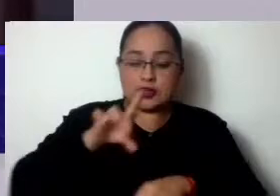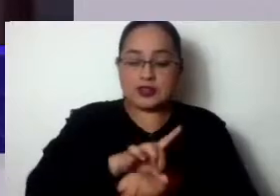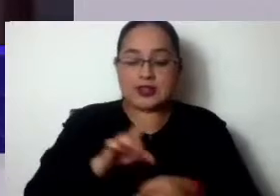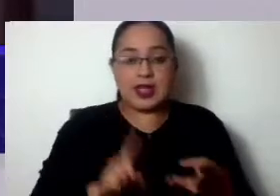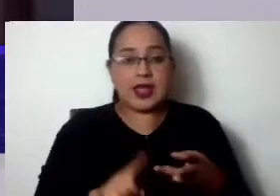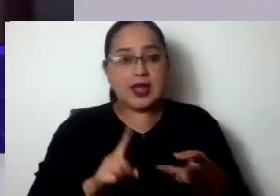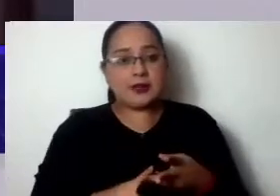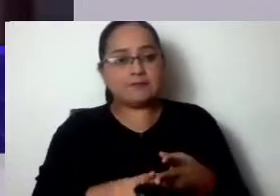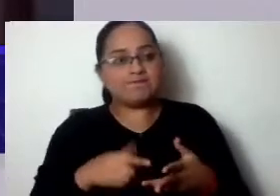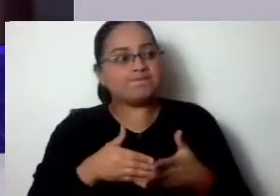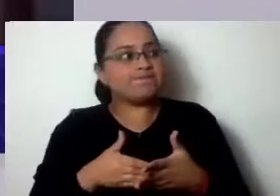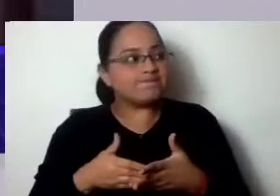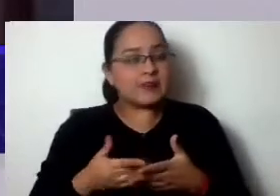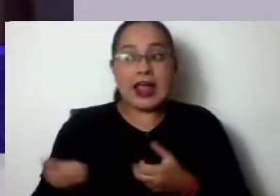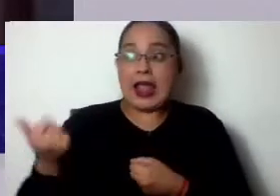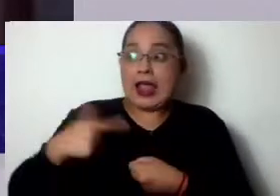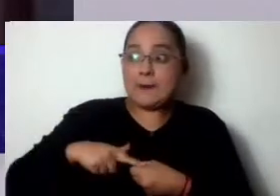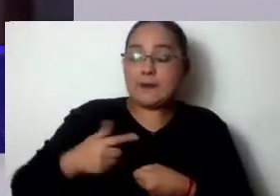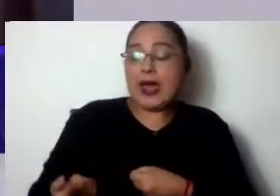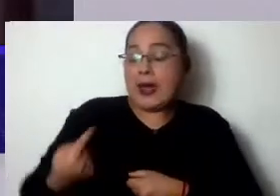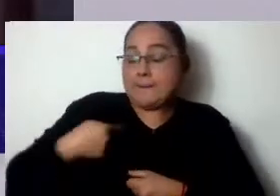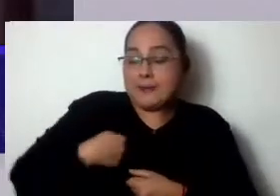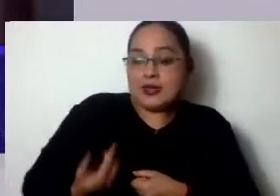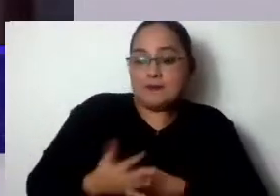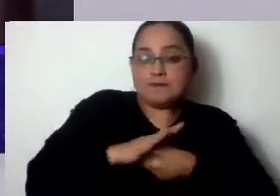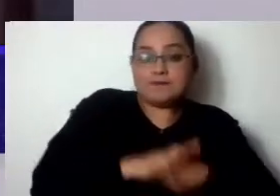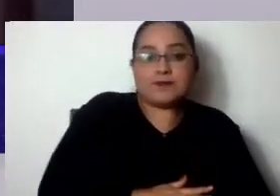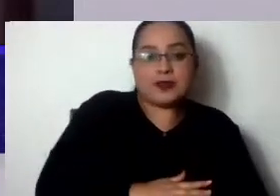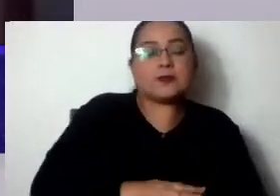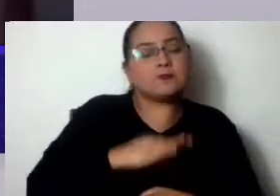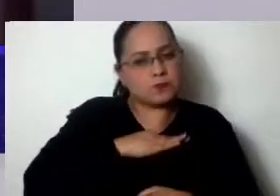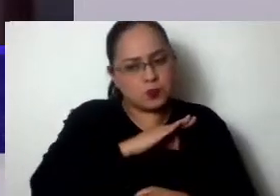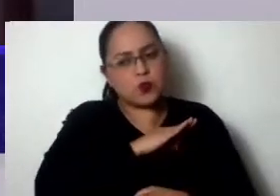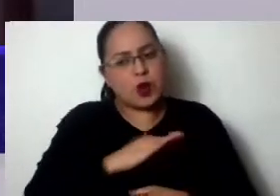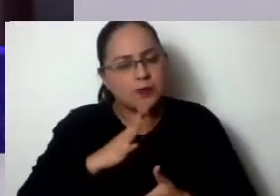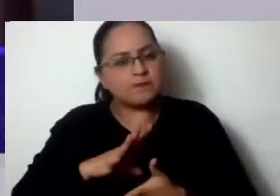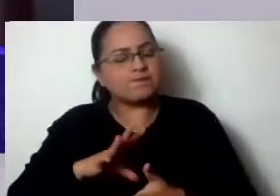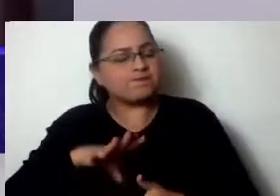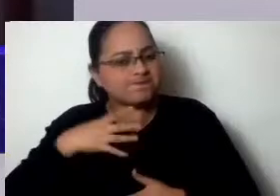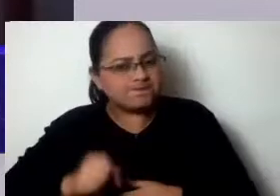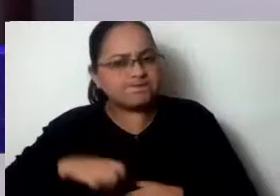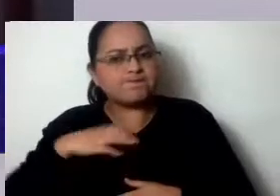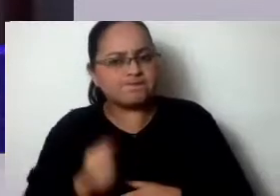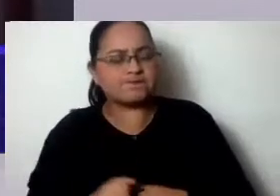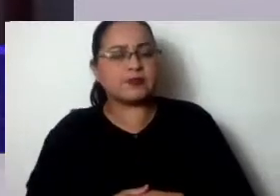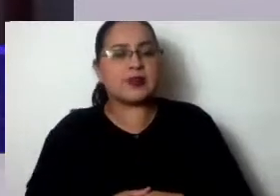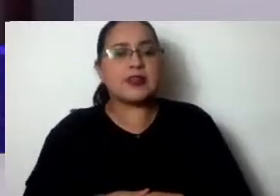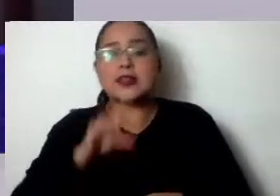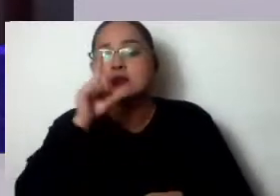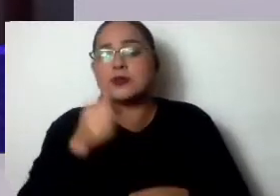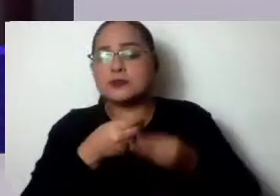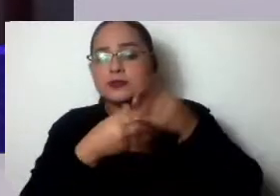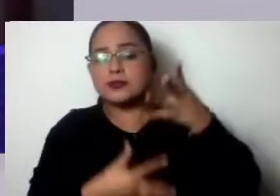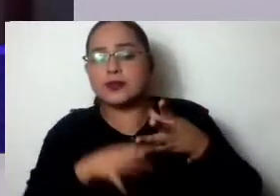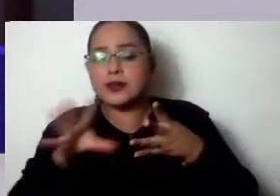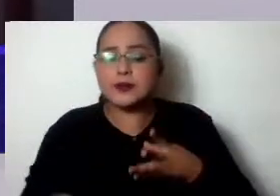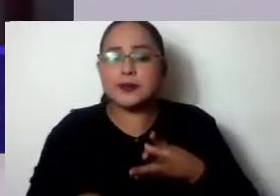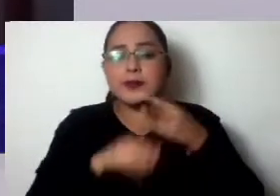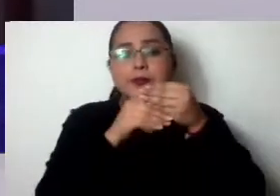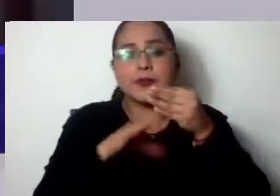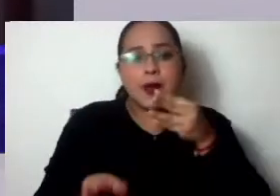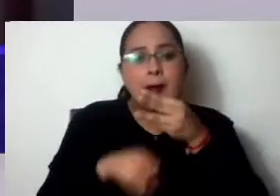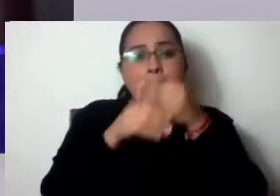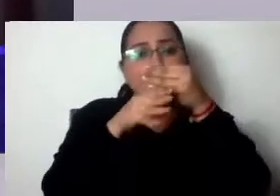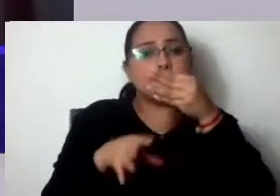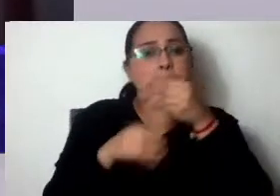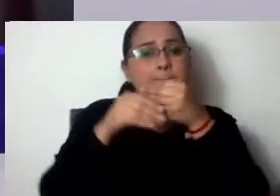resistencia a la opresión al paso del tiempo en un catálogo inacabado se ha sumado el reconocimiento de